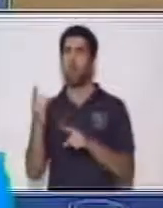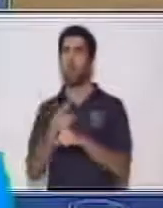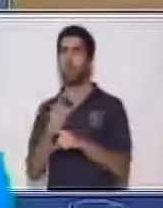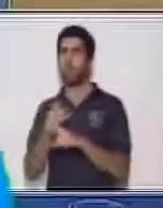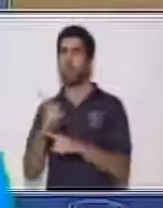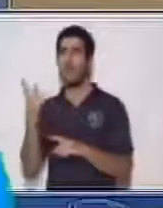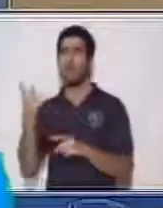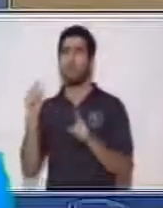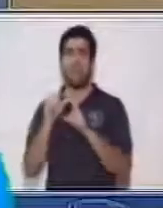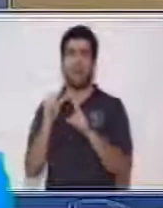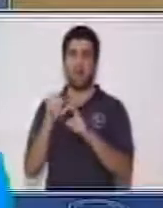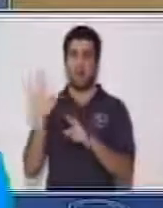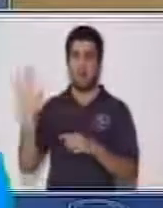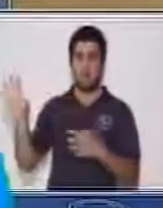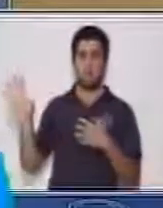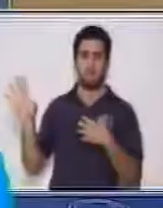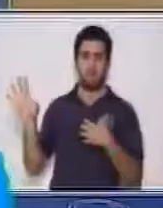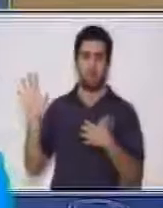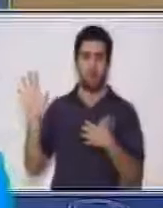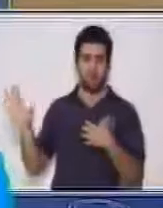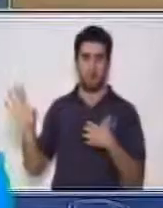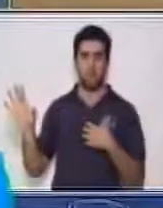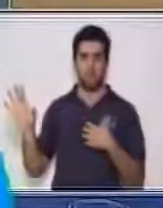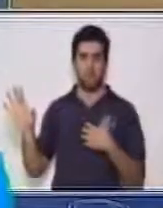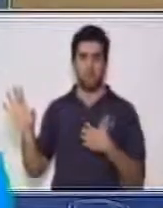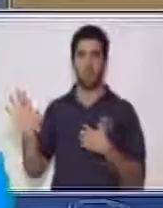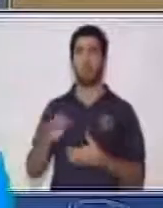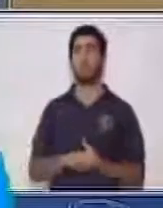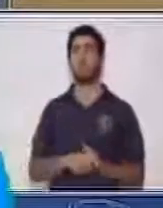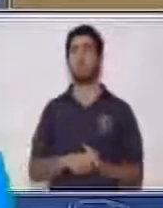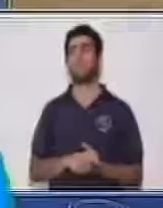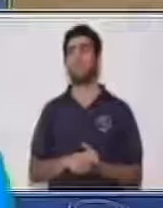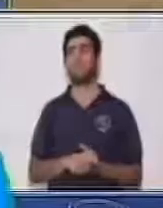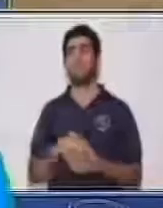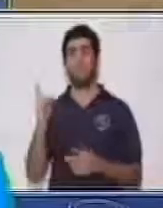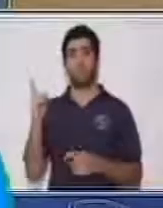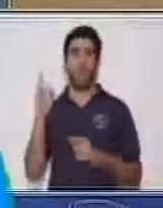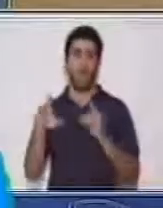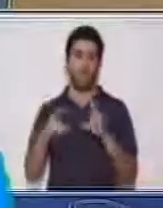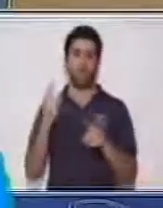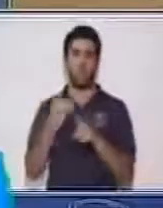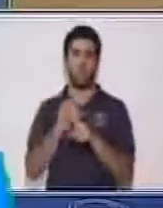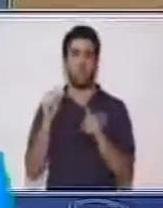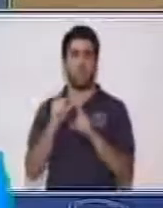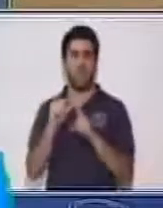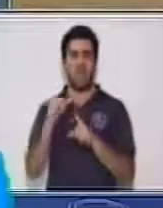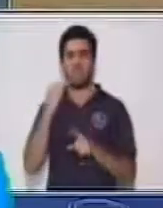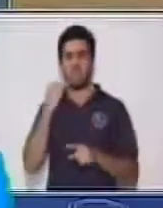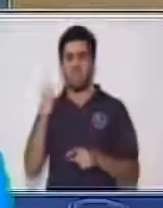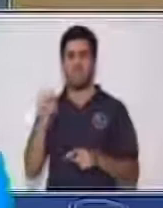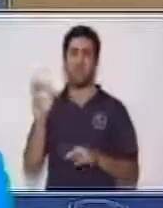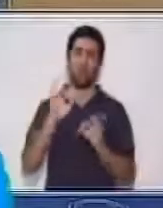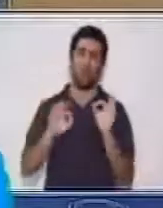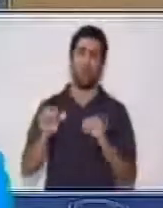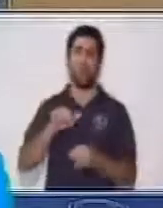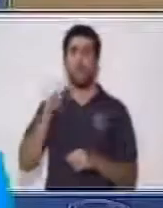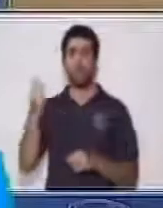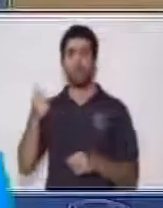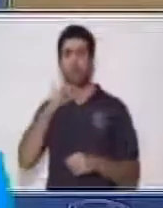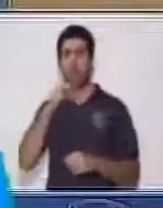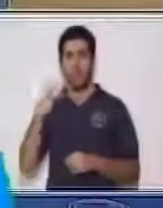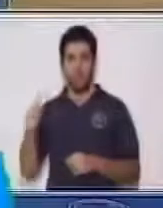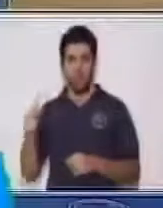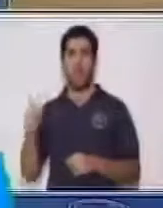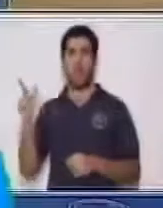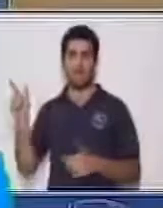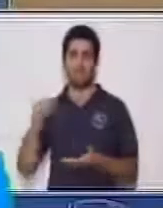anglicismos? ¿Te has dado cuenta? En los textos científicos se utilizan muchas palabras en inglés o palabras que están en otro lenguaje, y eso es lo que te